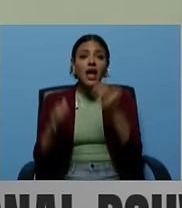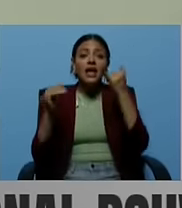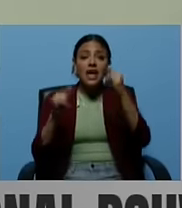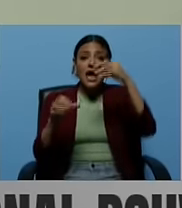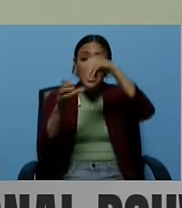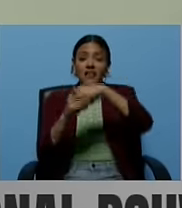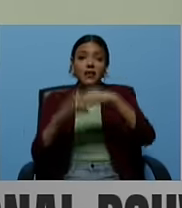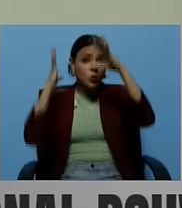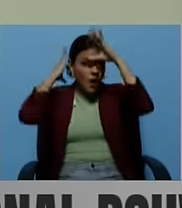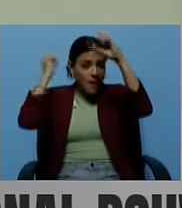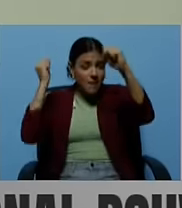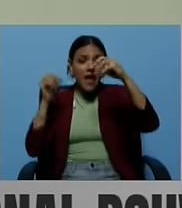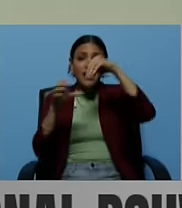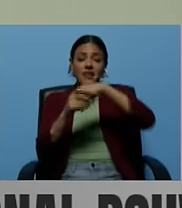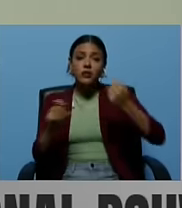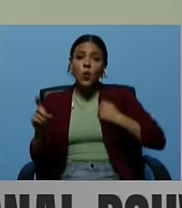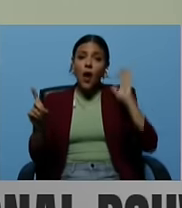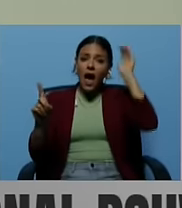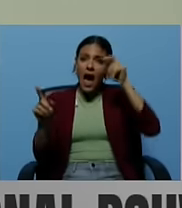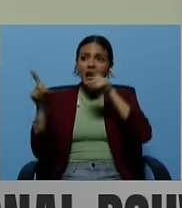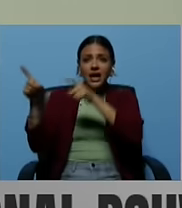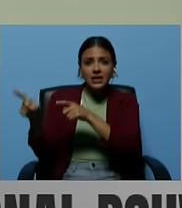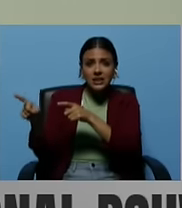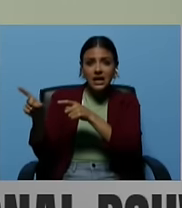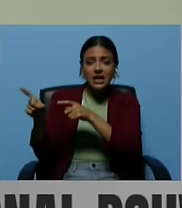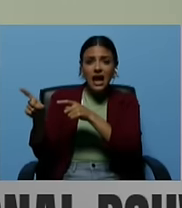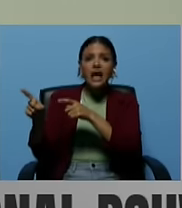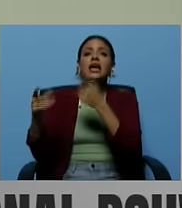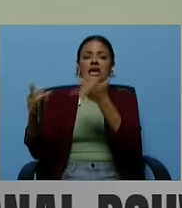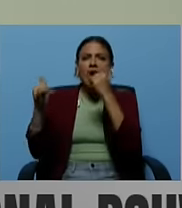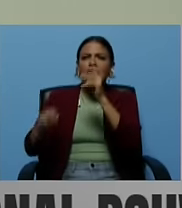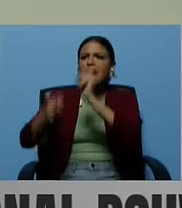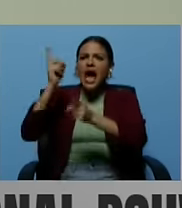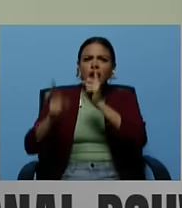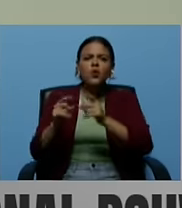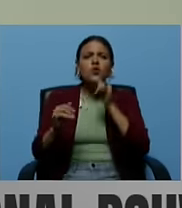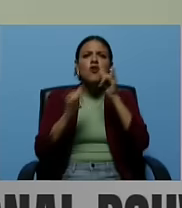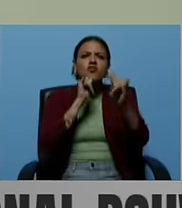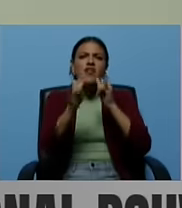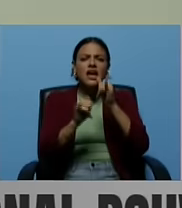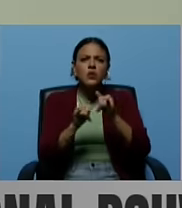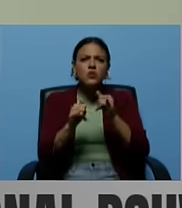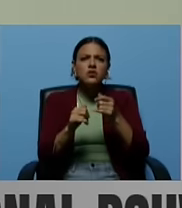de Argentina, que precisamente eran algunos denunciados